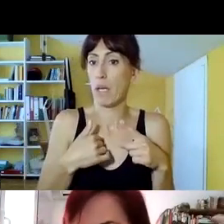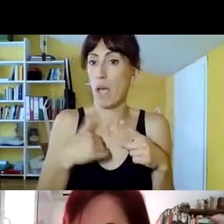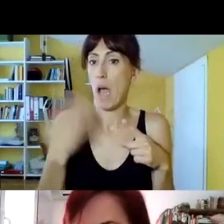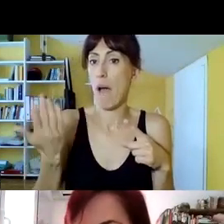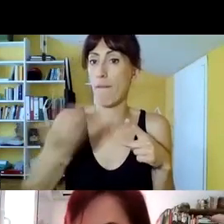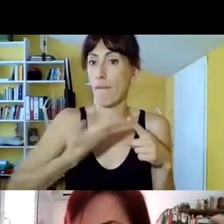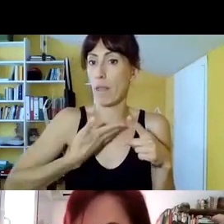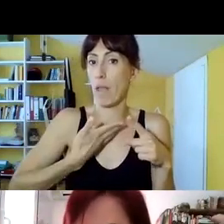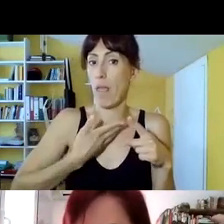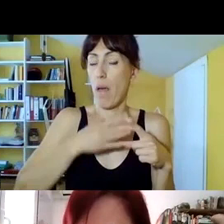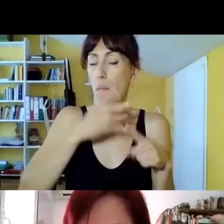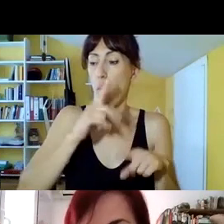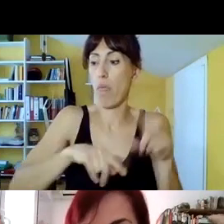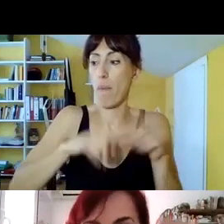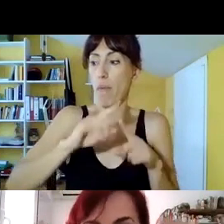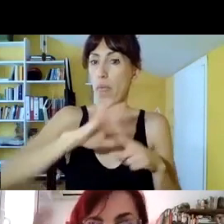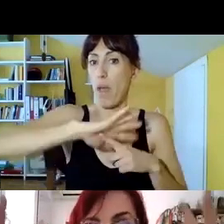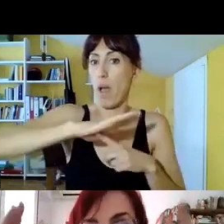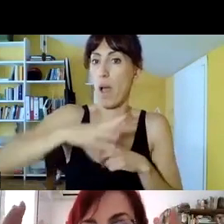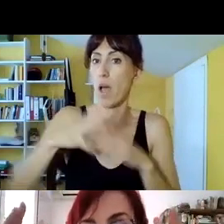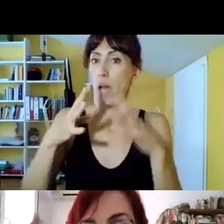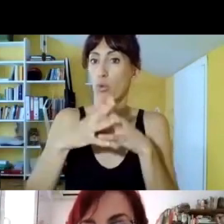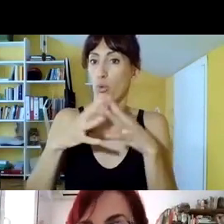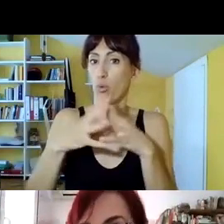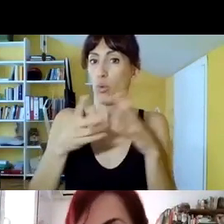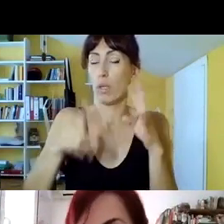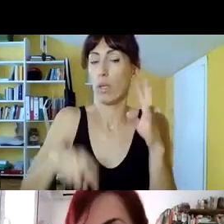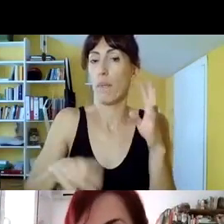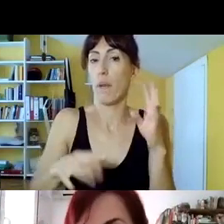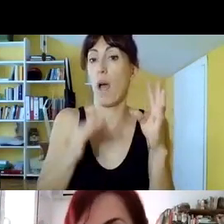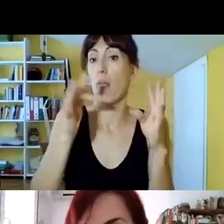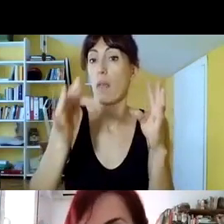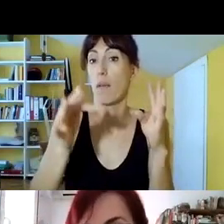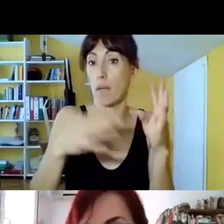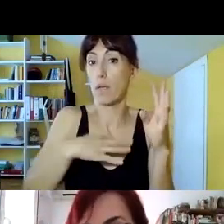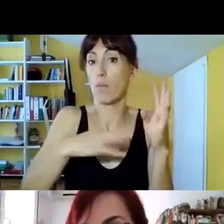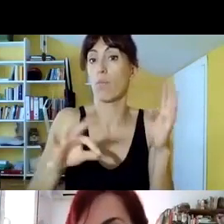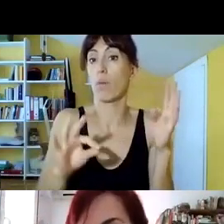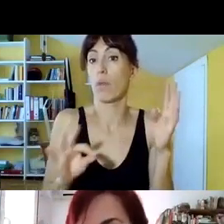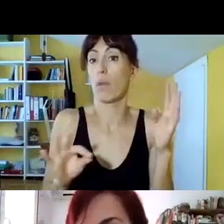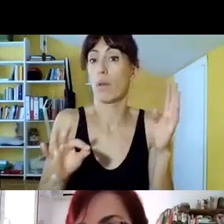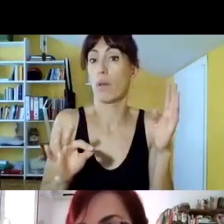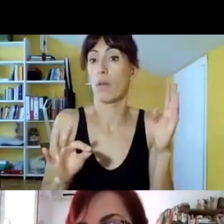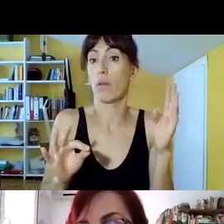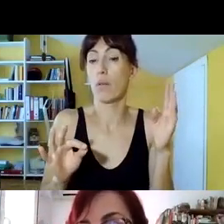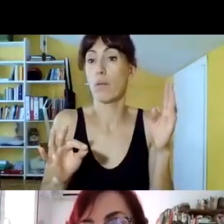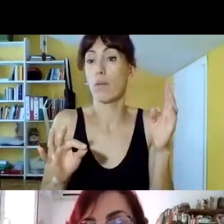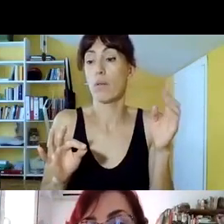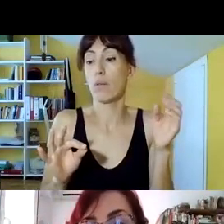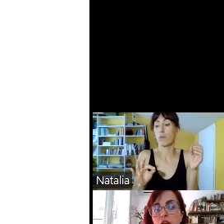por los determinantes estructurales, ¿no? Y eso además puede tener que ver con